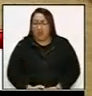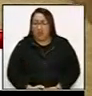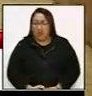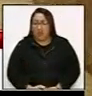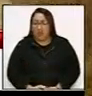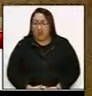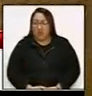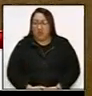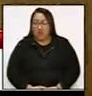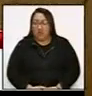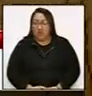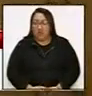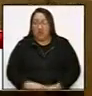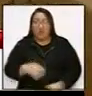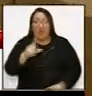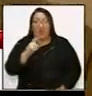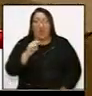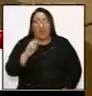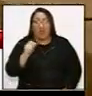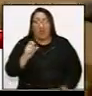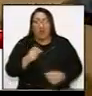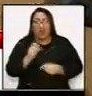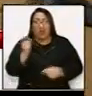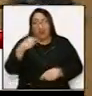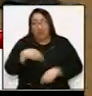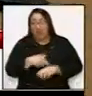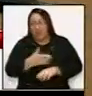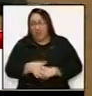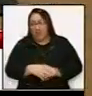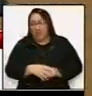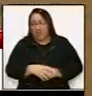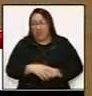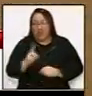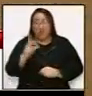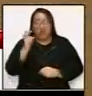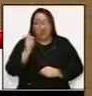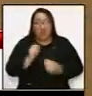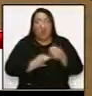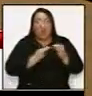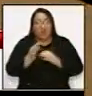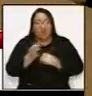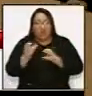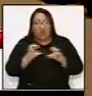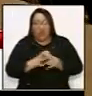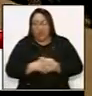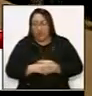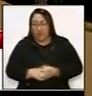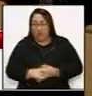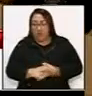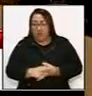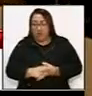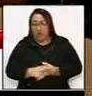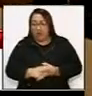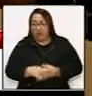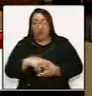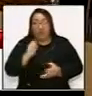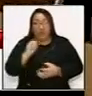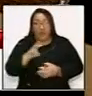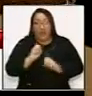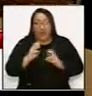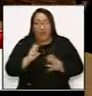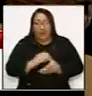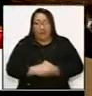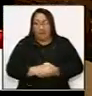Sí, presidente, de repente como el congresista Arce ha venido un poco tarde, no he escuchado la explicación que usted ha hecho. Pero yo quiero dejar bien